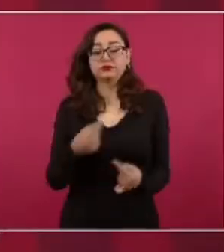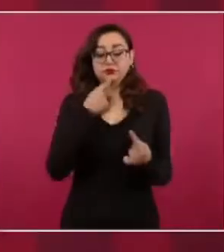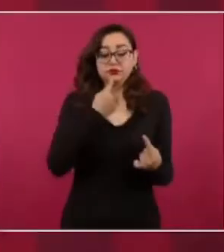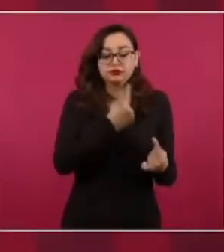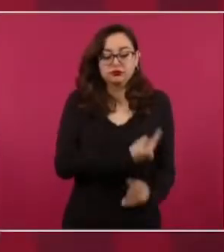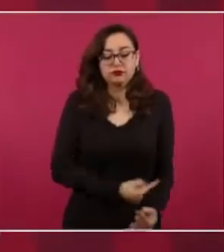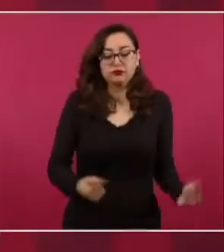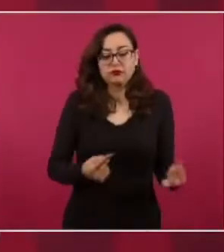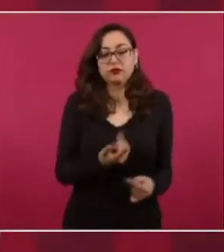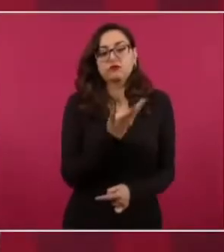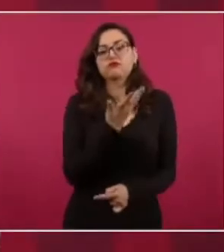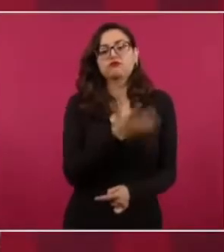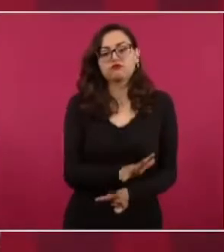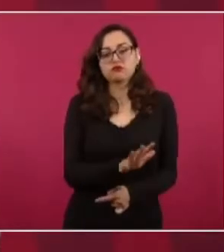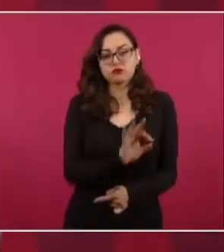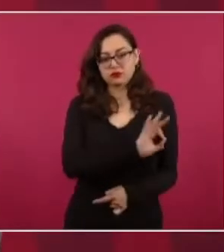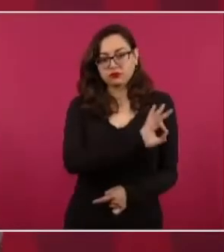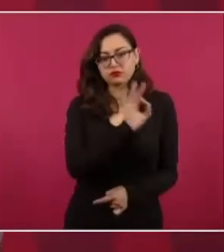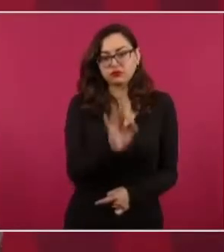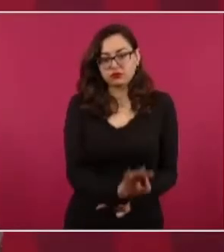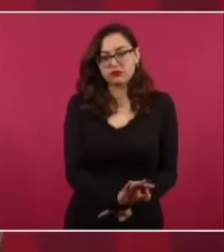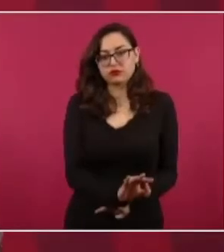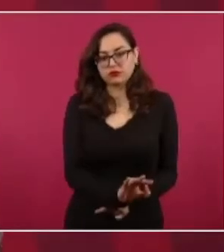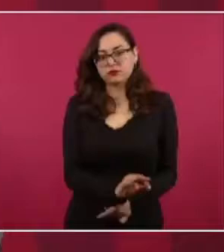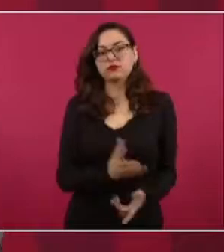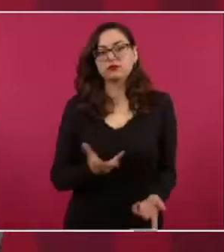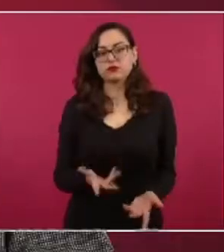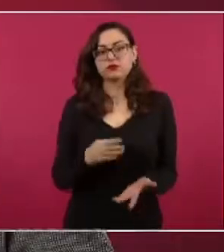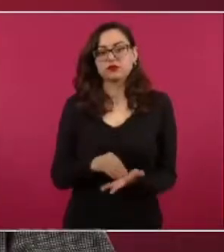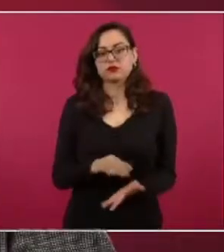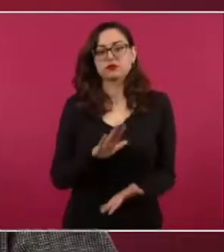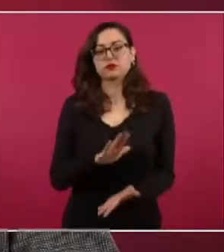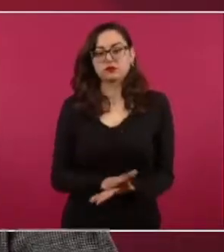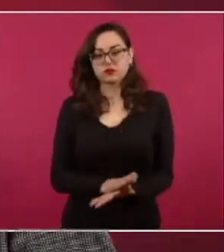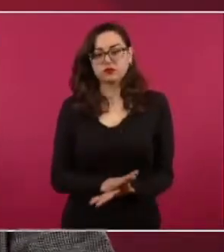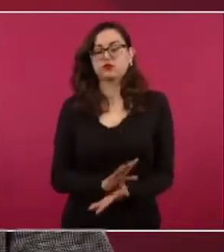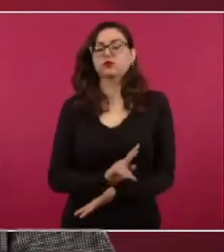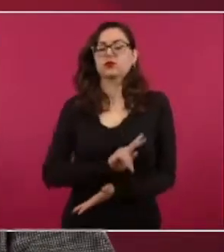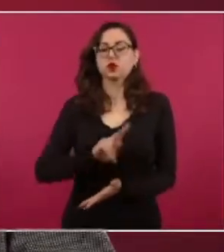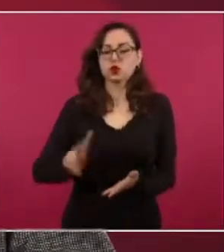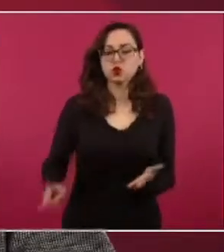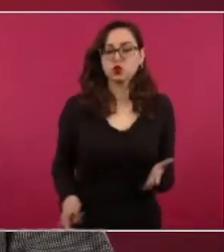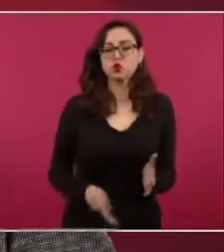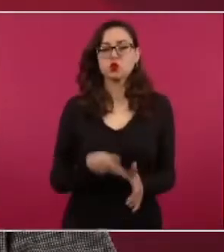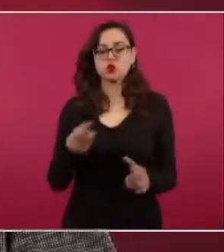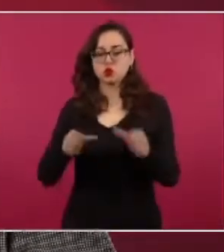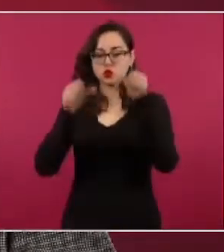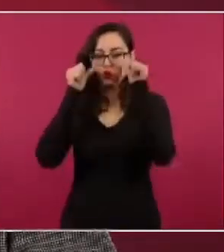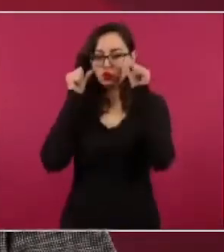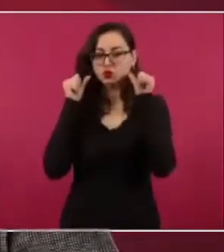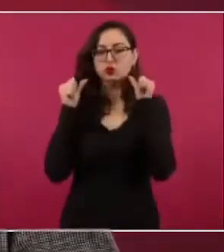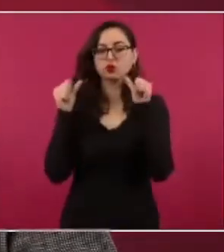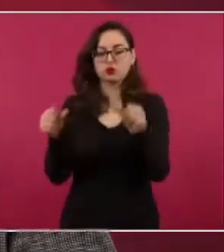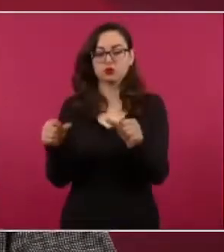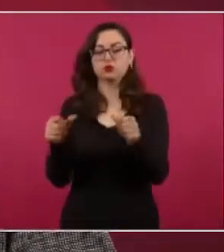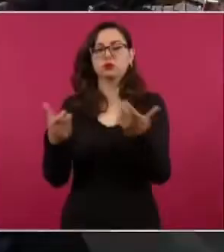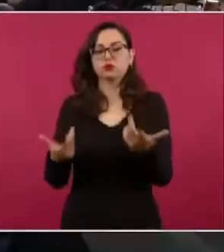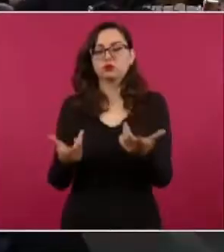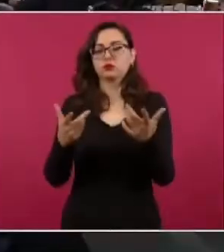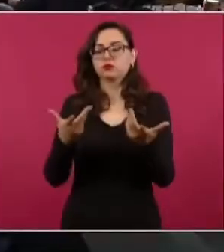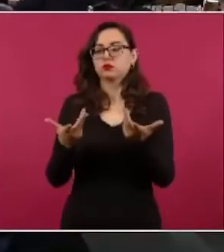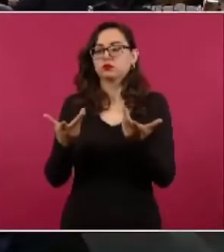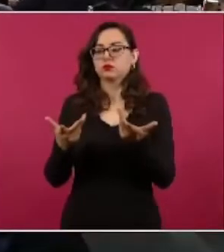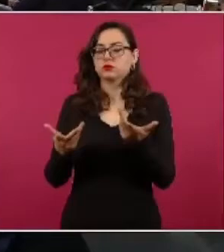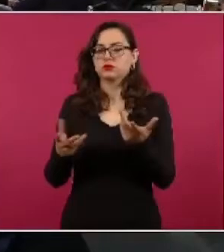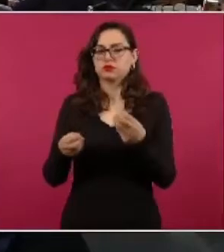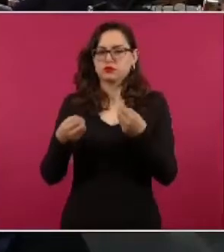niños, se tengan registrados nuevamente en una acción que no se ha perdido en todo el país, no se ha dejado y que ahora va